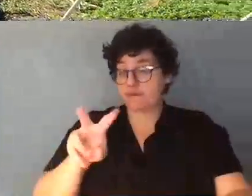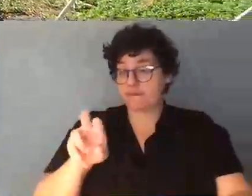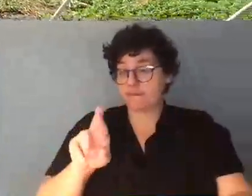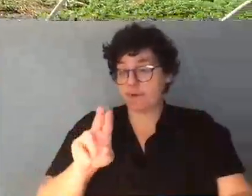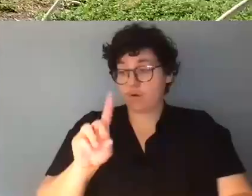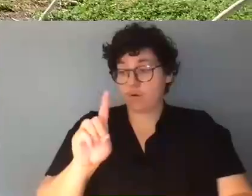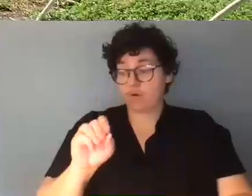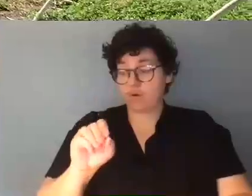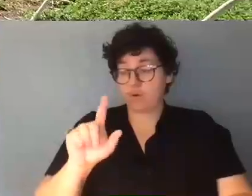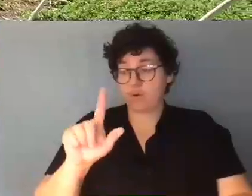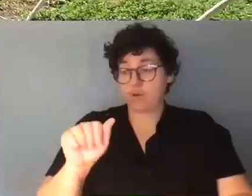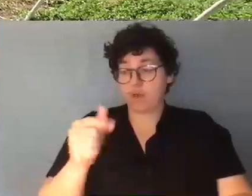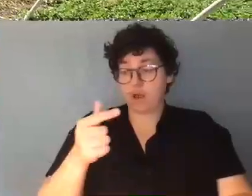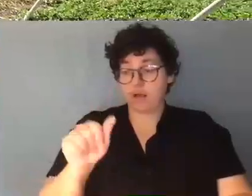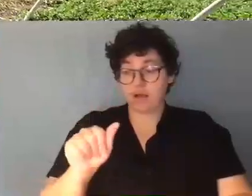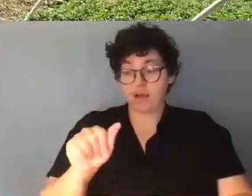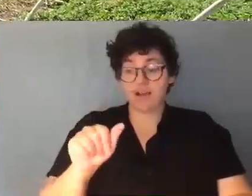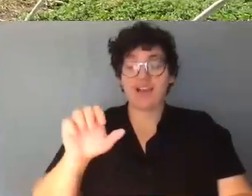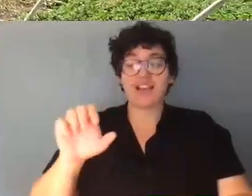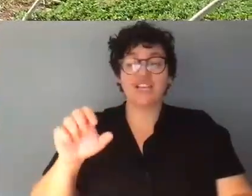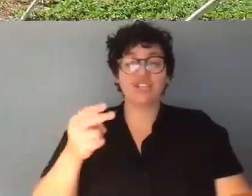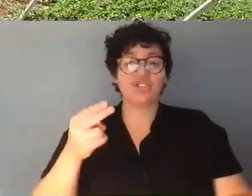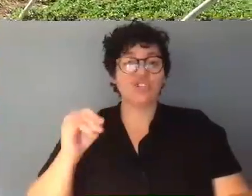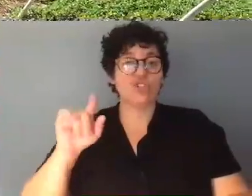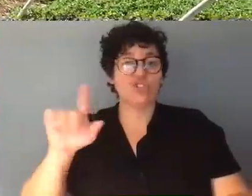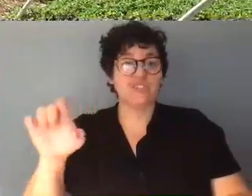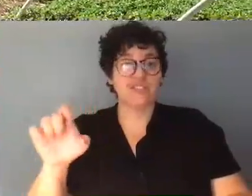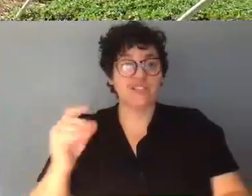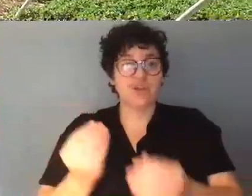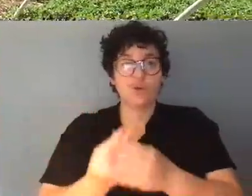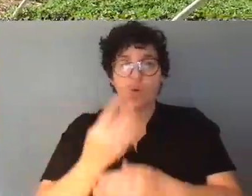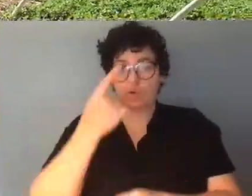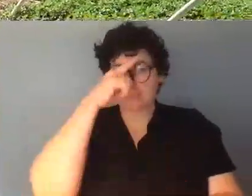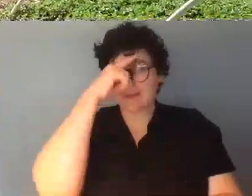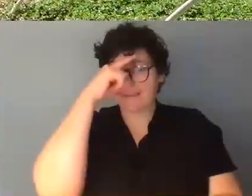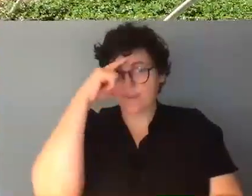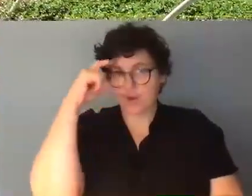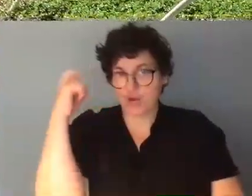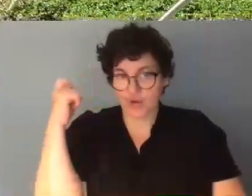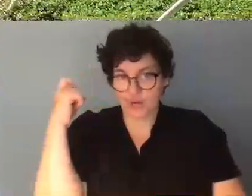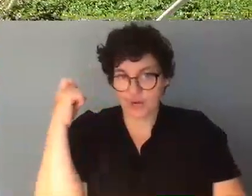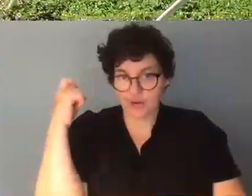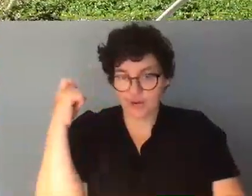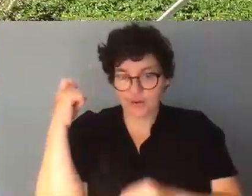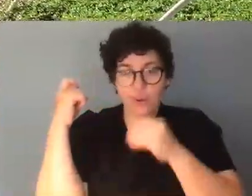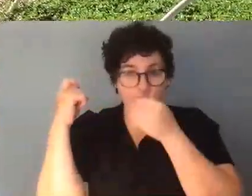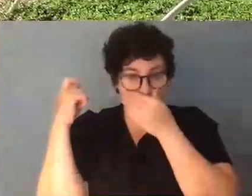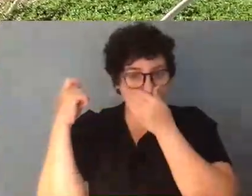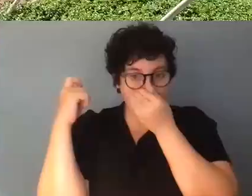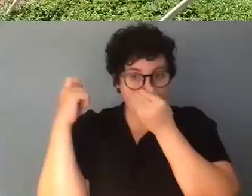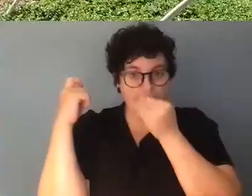Lo que es la verdolaga, el tiempo de la verdolaga es en verano y el chile que está allá. Uh-huh. Entonces